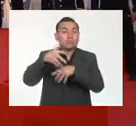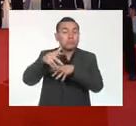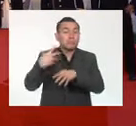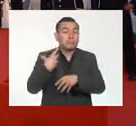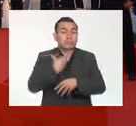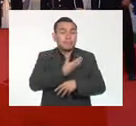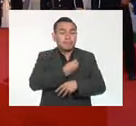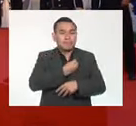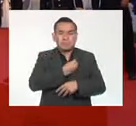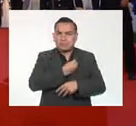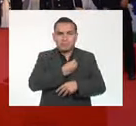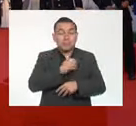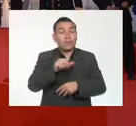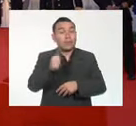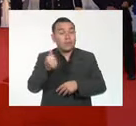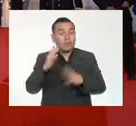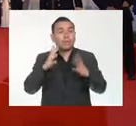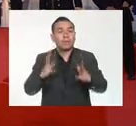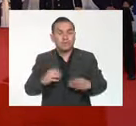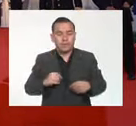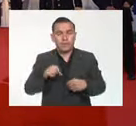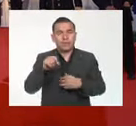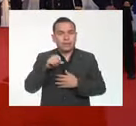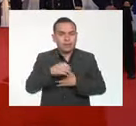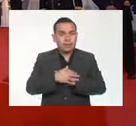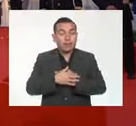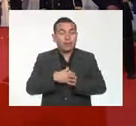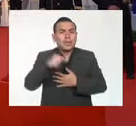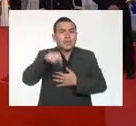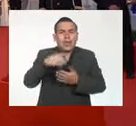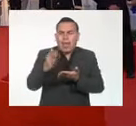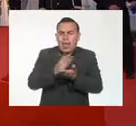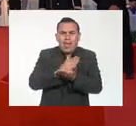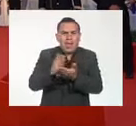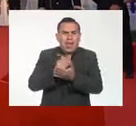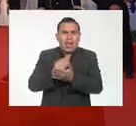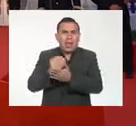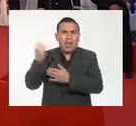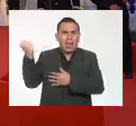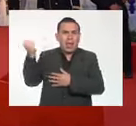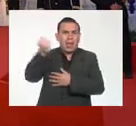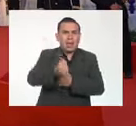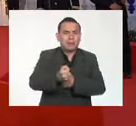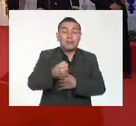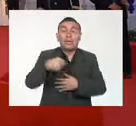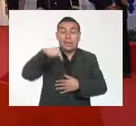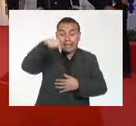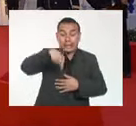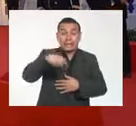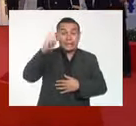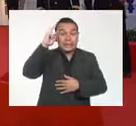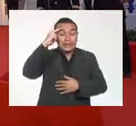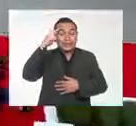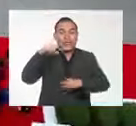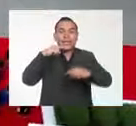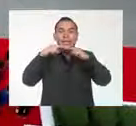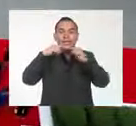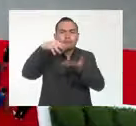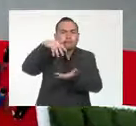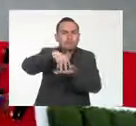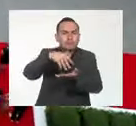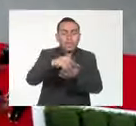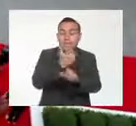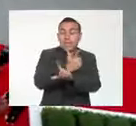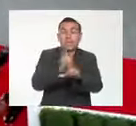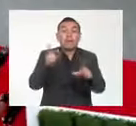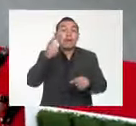utilizan casi a diario. Aquí no hay una dictadura, acá hay una democracia que se ha expresado libremente en las